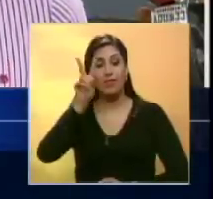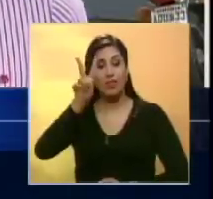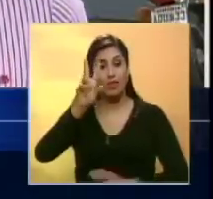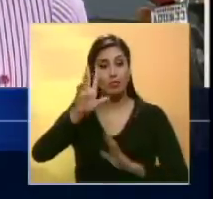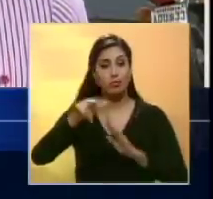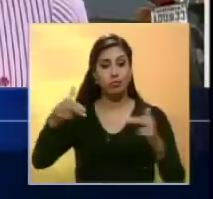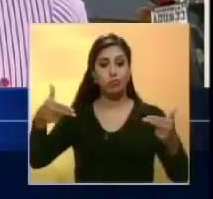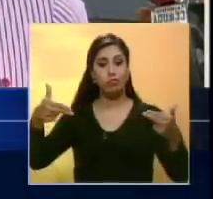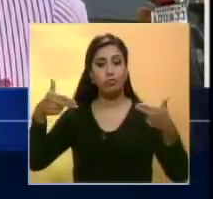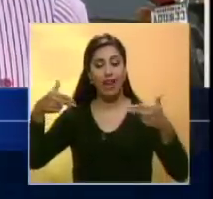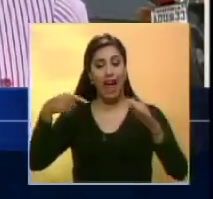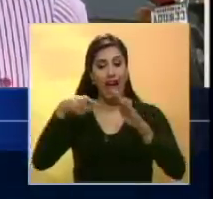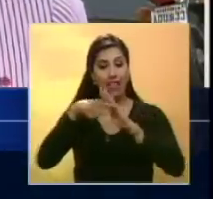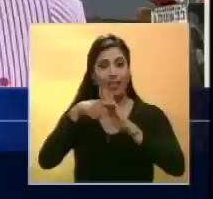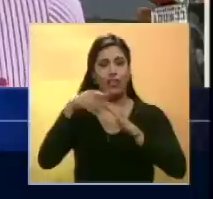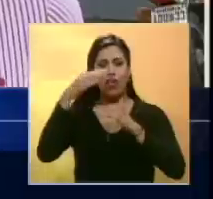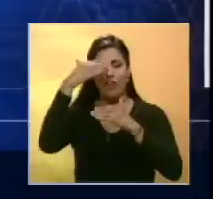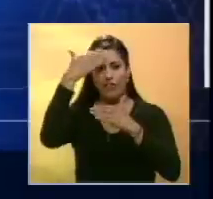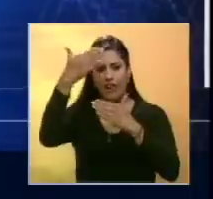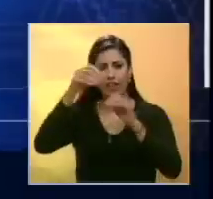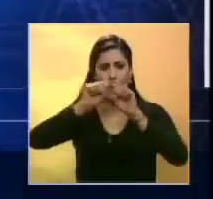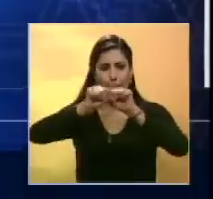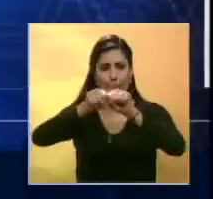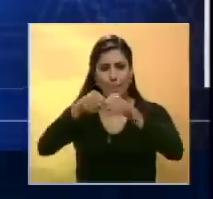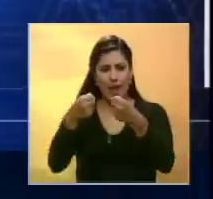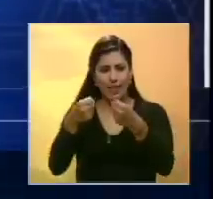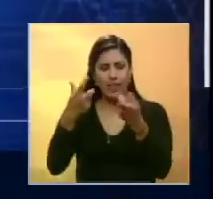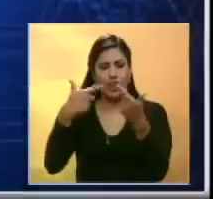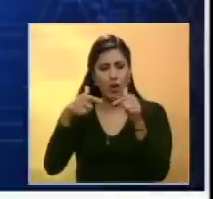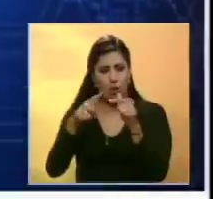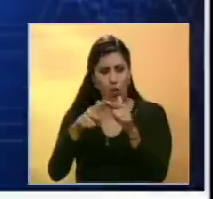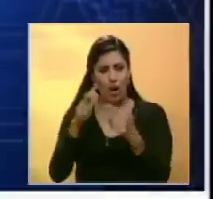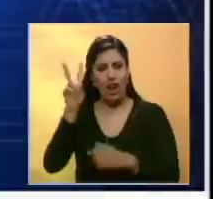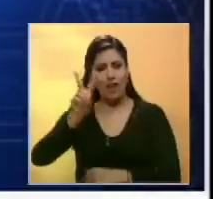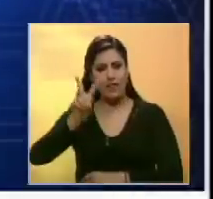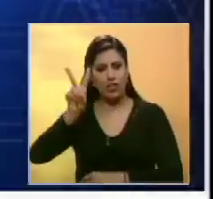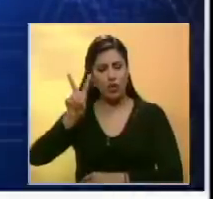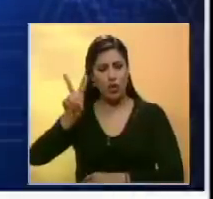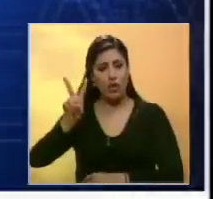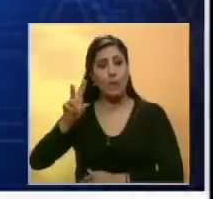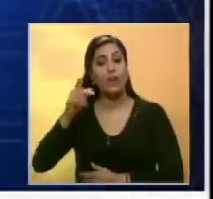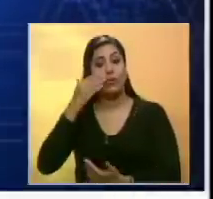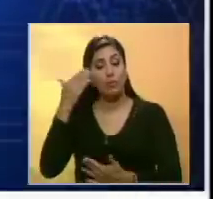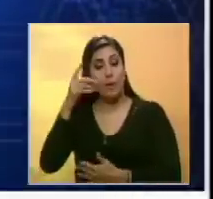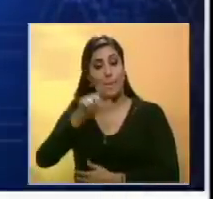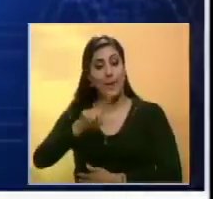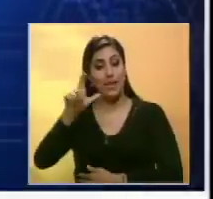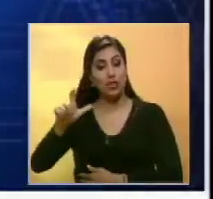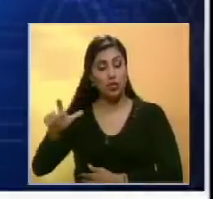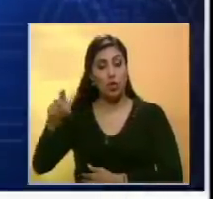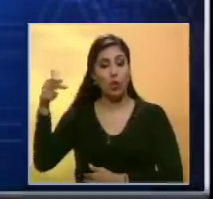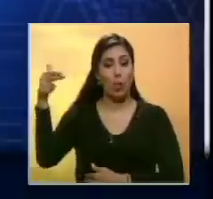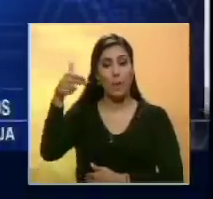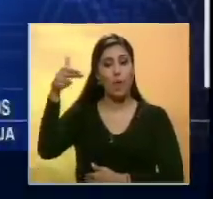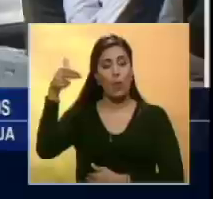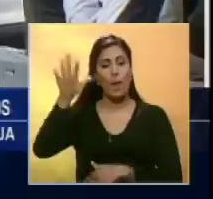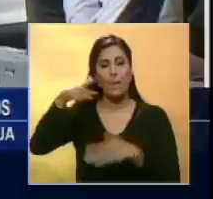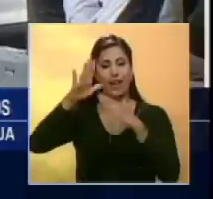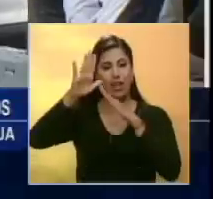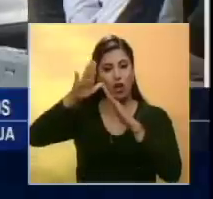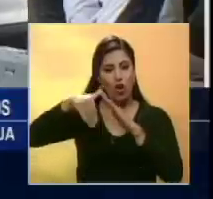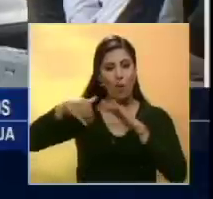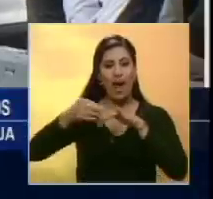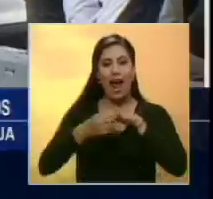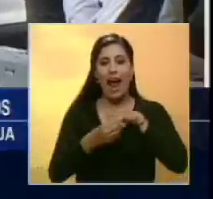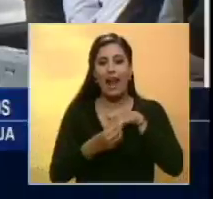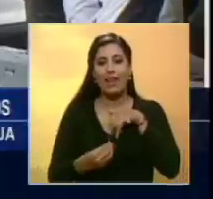delincuentes cuando se encontraba en el frente de una panadería del sector La Chapa en La Victoria. Los antisociales le dispararon para robarle su anillo